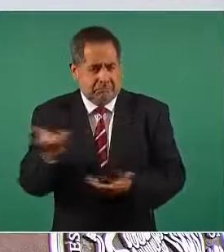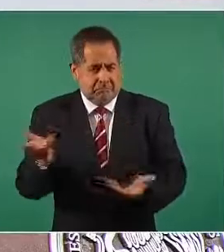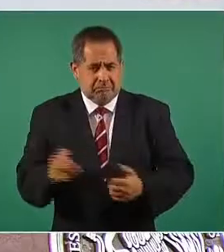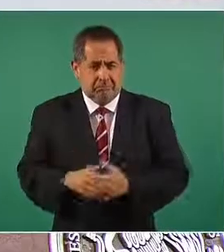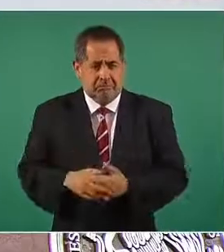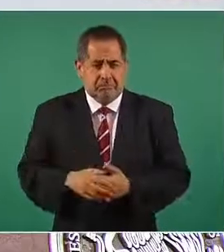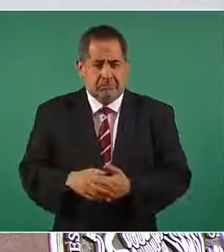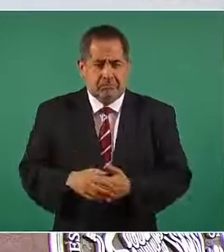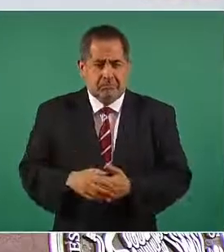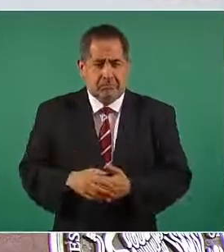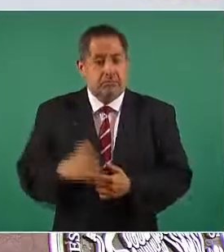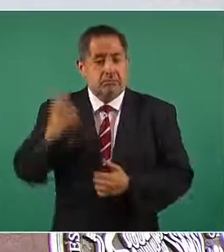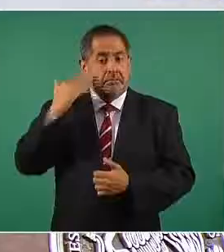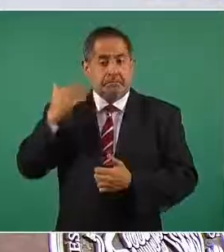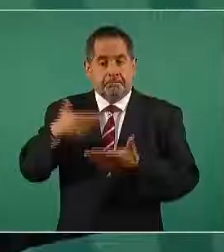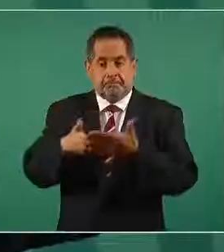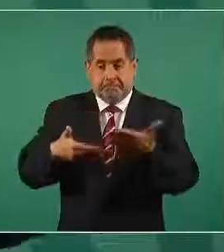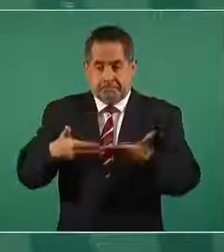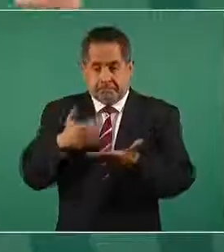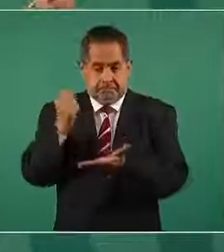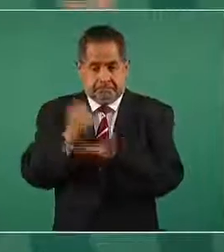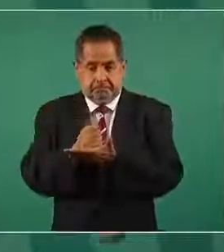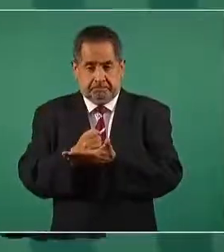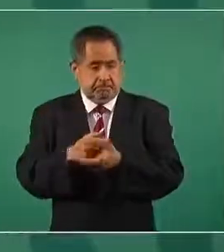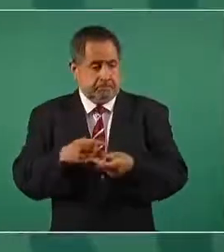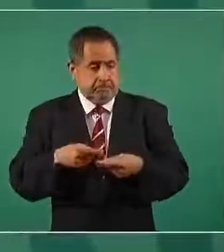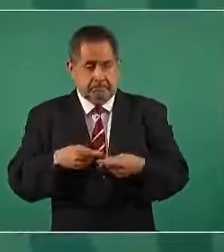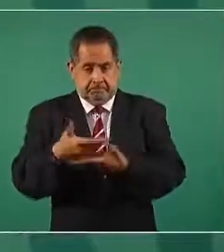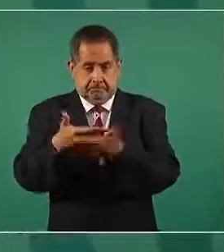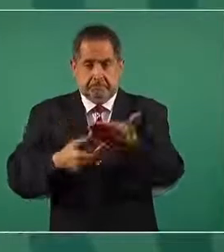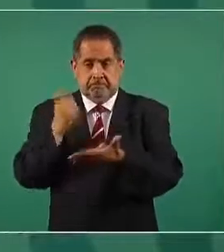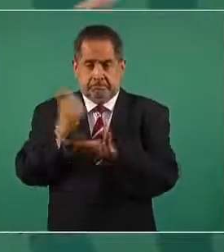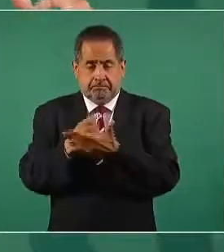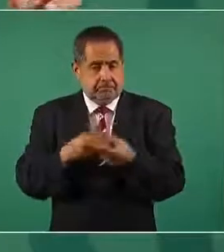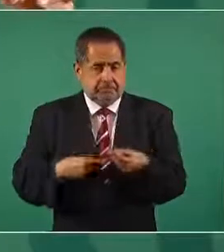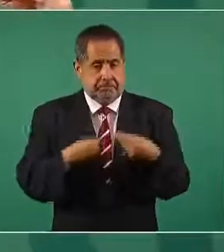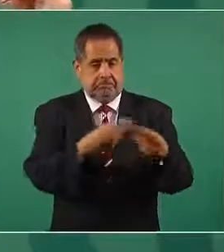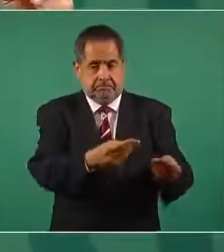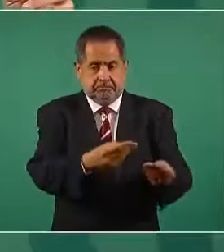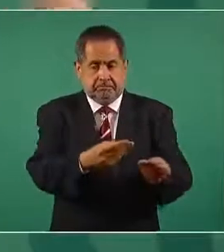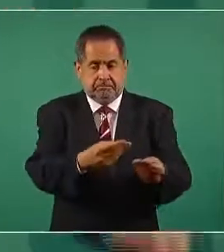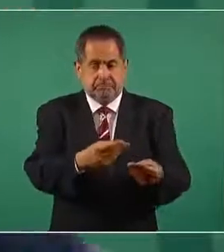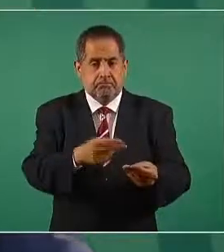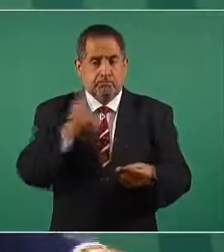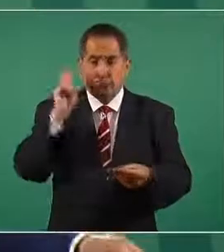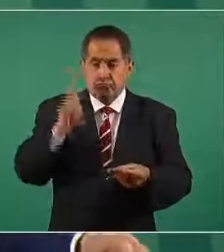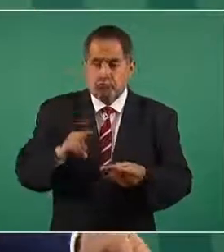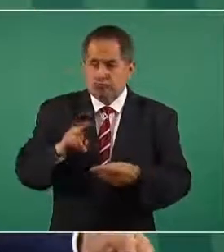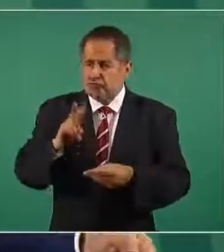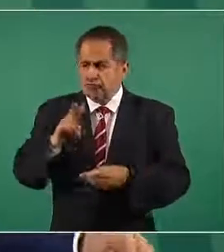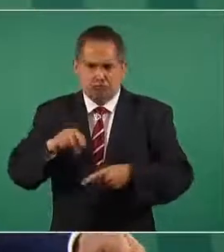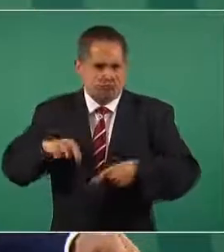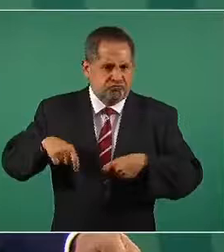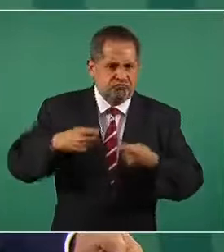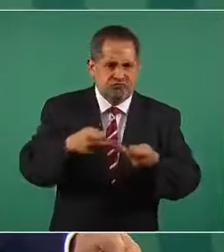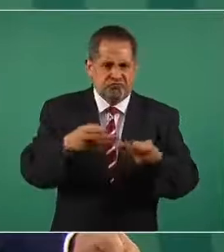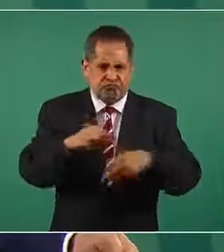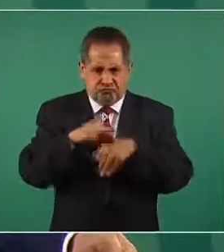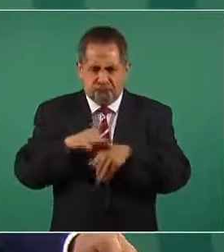O sea, donde les entregaron la tierra, hubo una resolución, pero al momento de